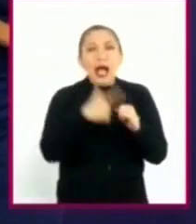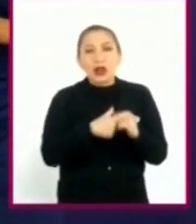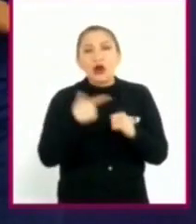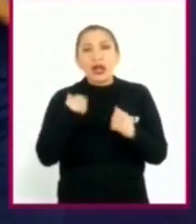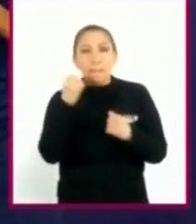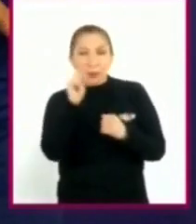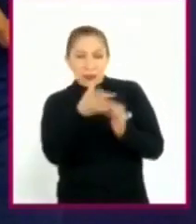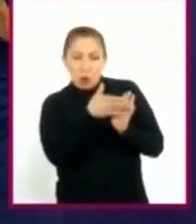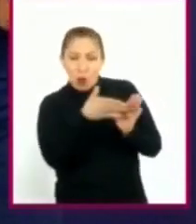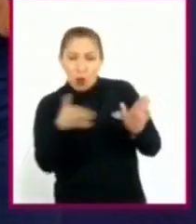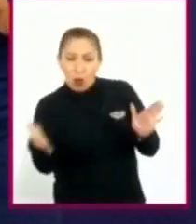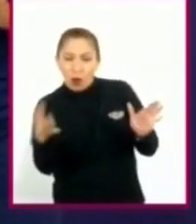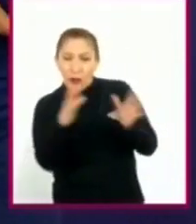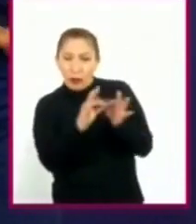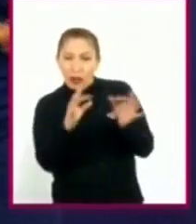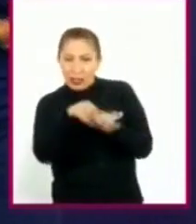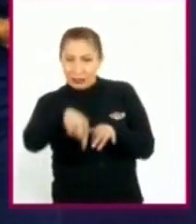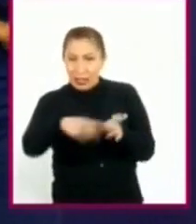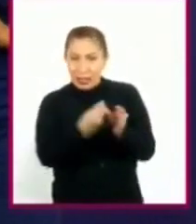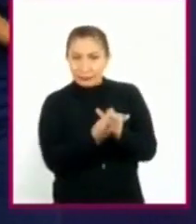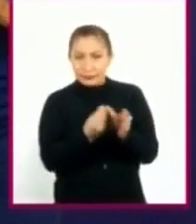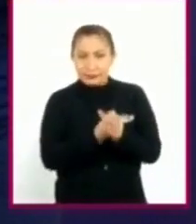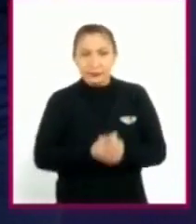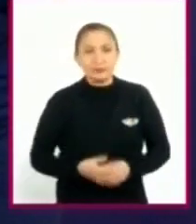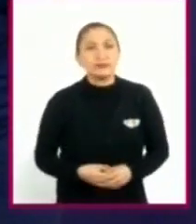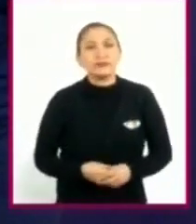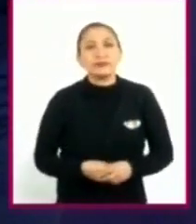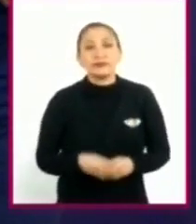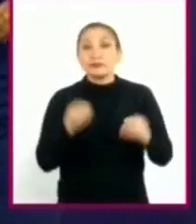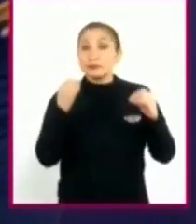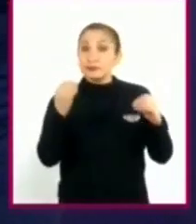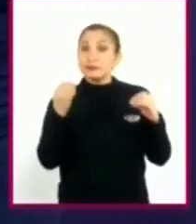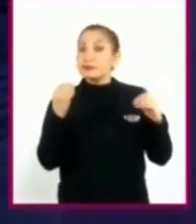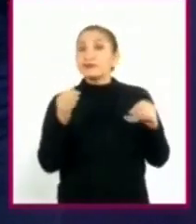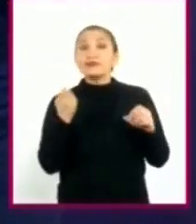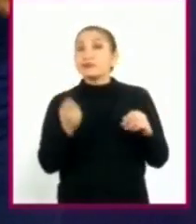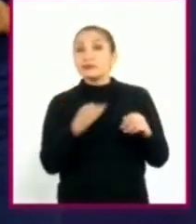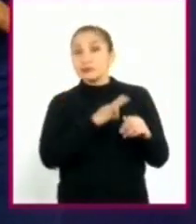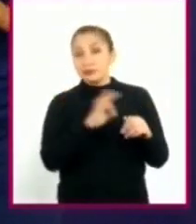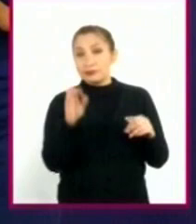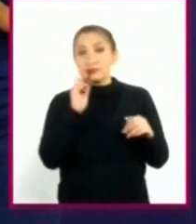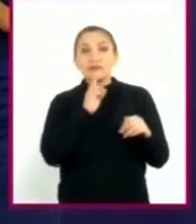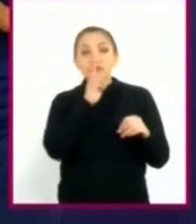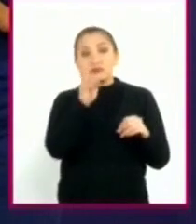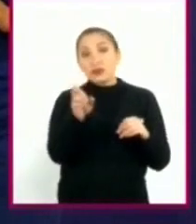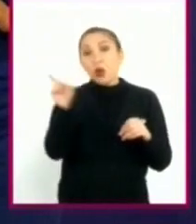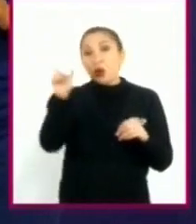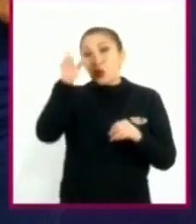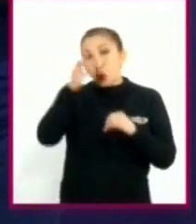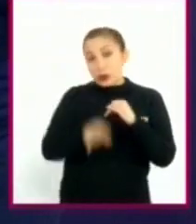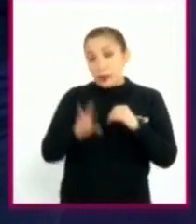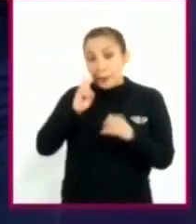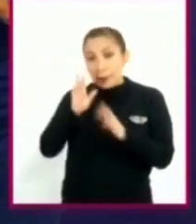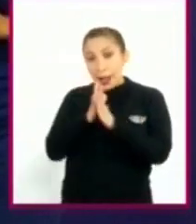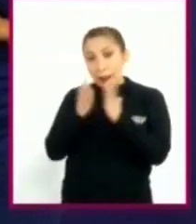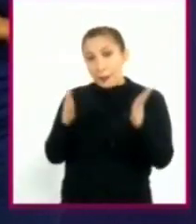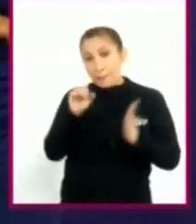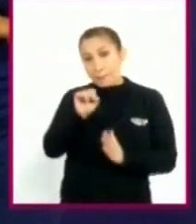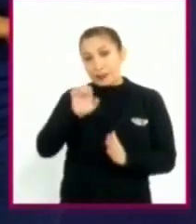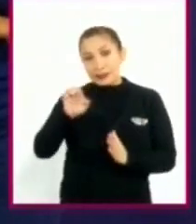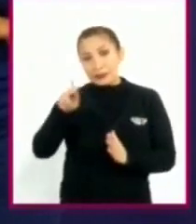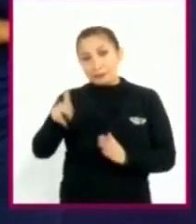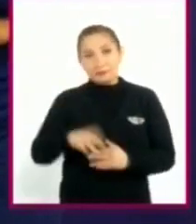al resolver los planteamientos de esta sesión. Muchas de estas las podrán resolver al momento de revisar su libro de